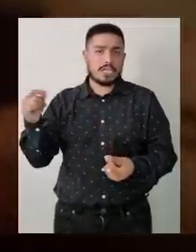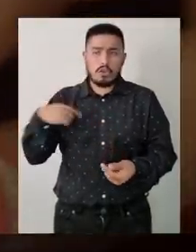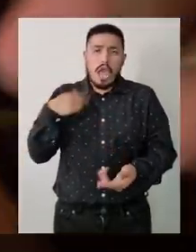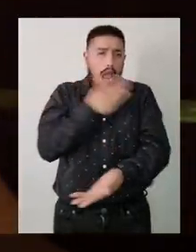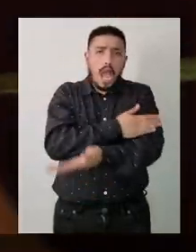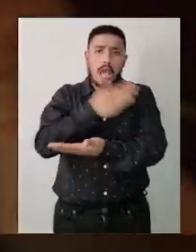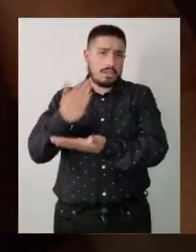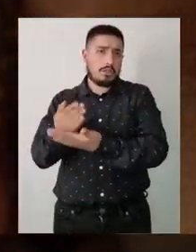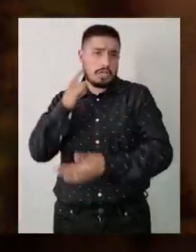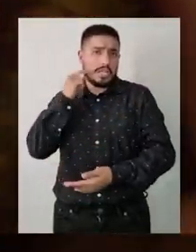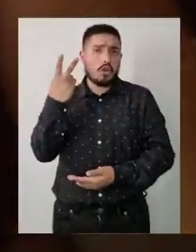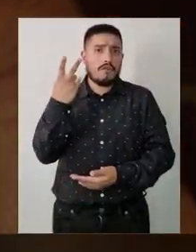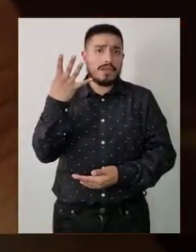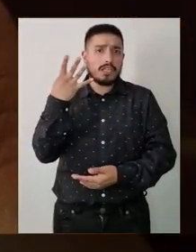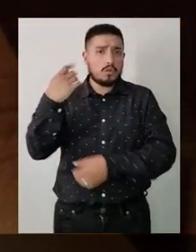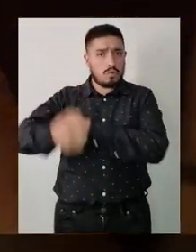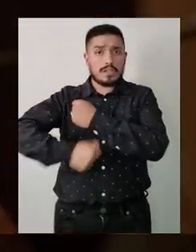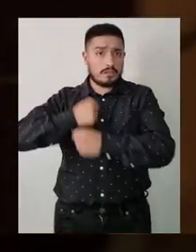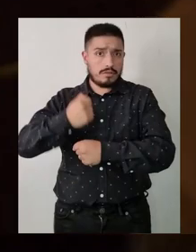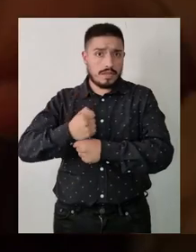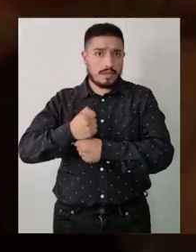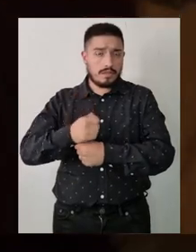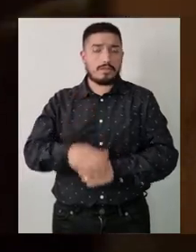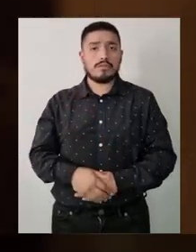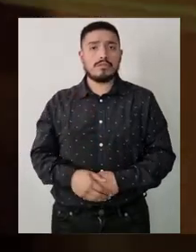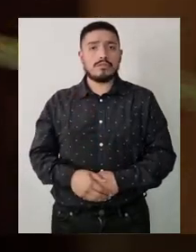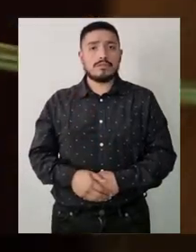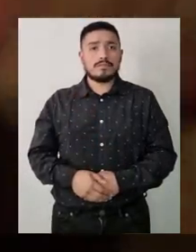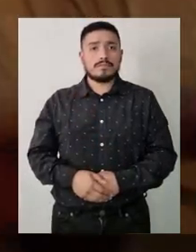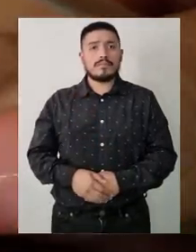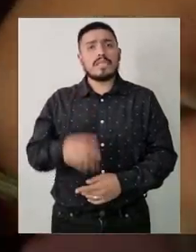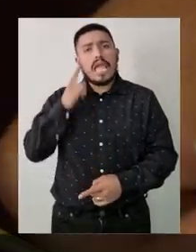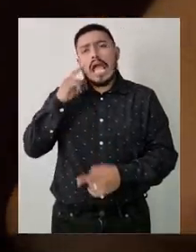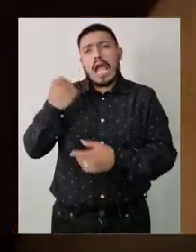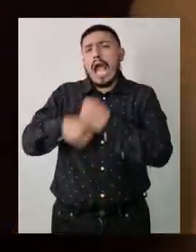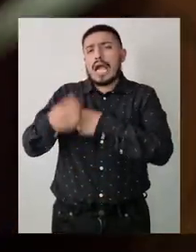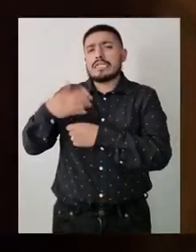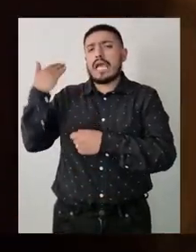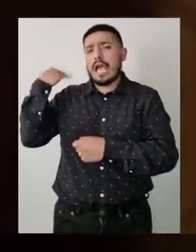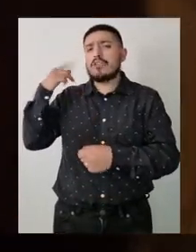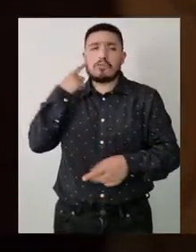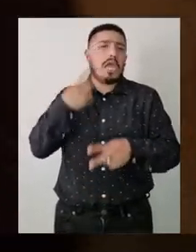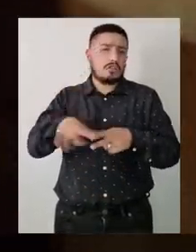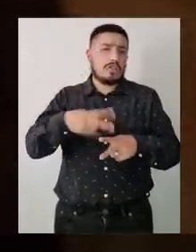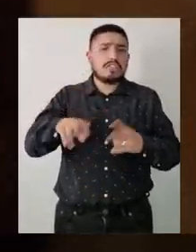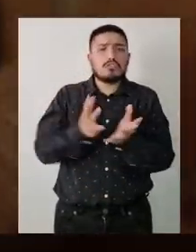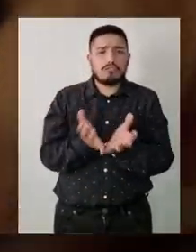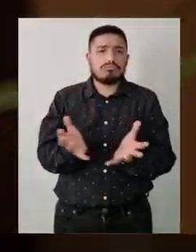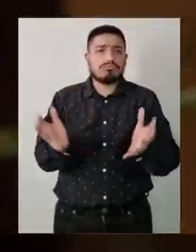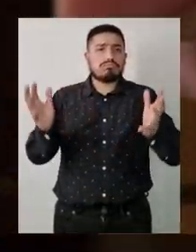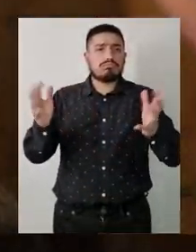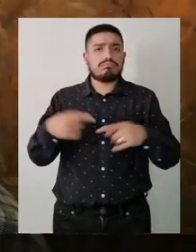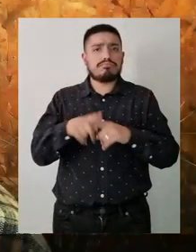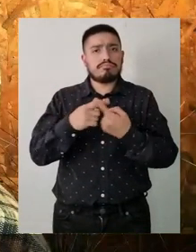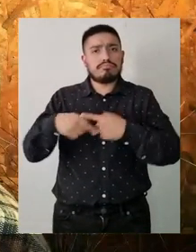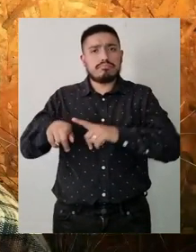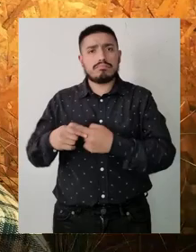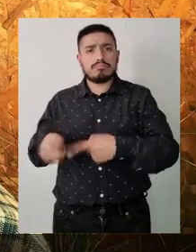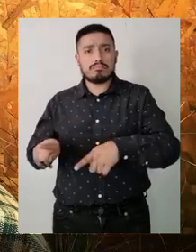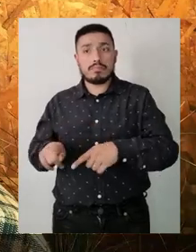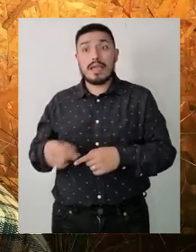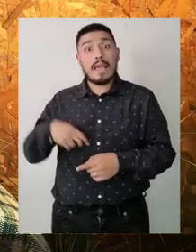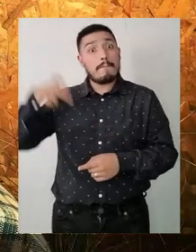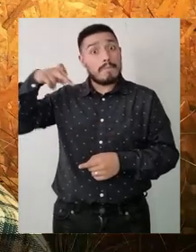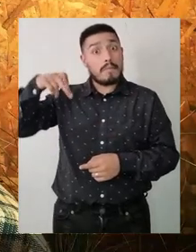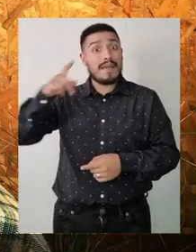que tengo 24 ya y de hace años ya estoy haciendo artesanía. Allá mi